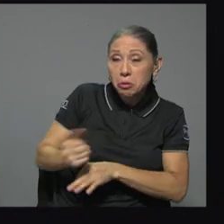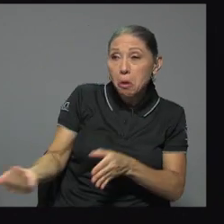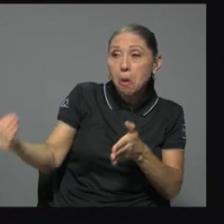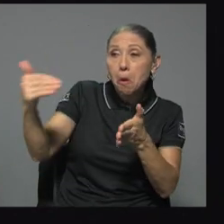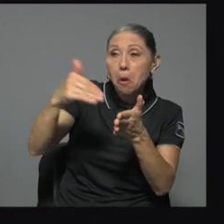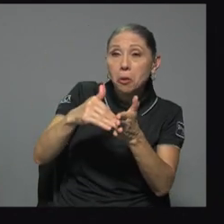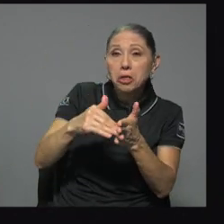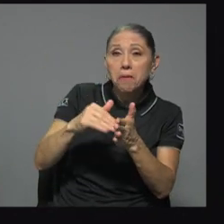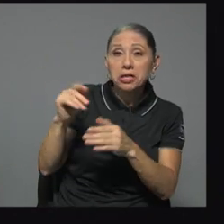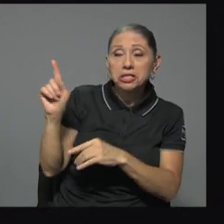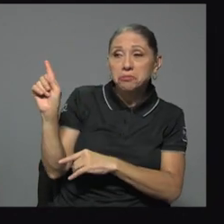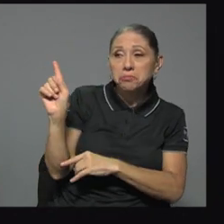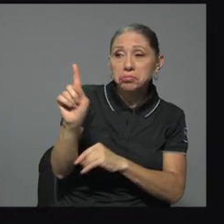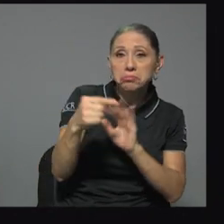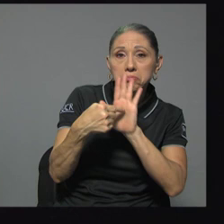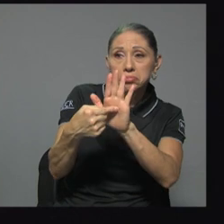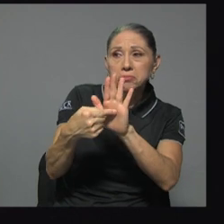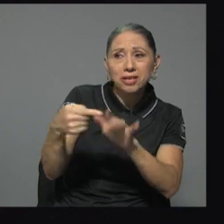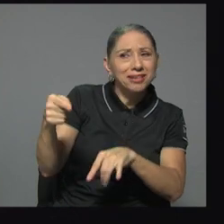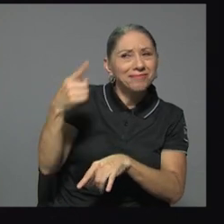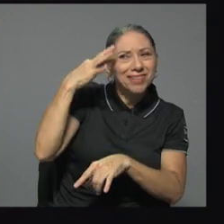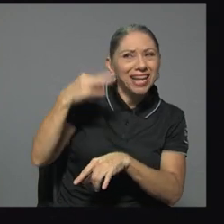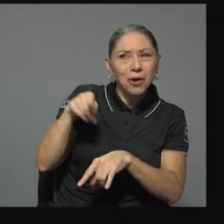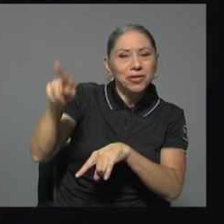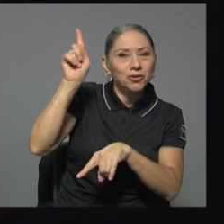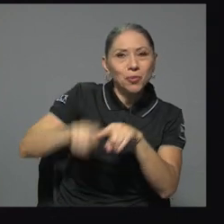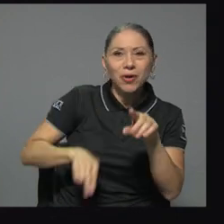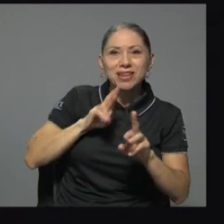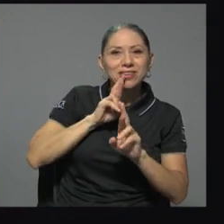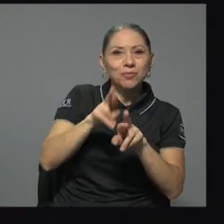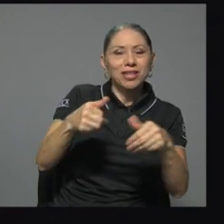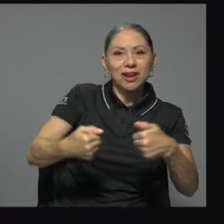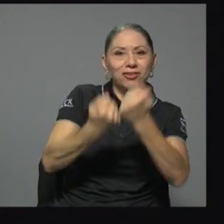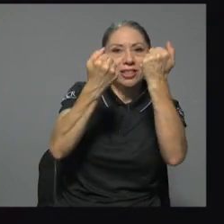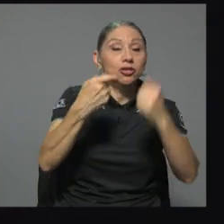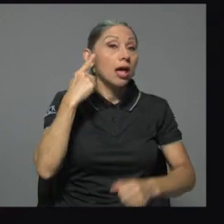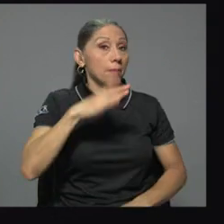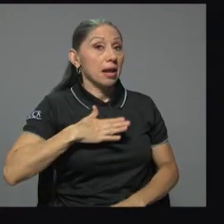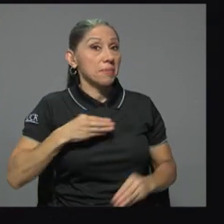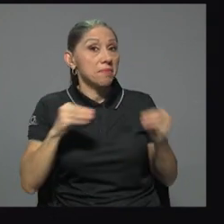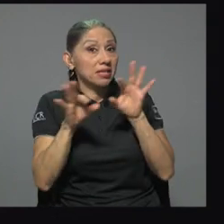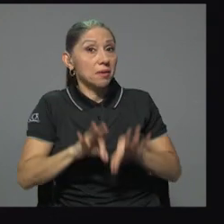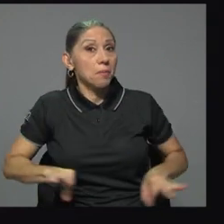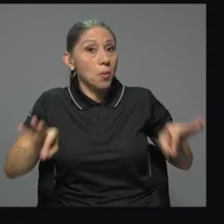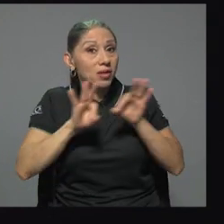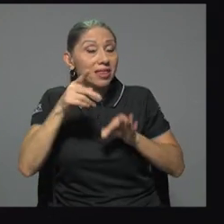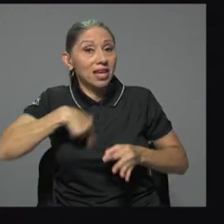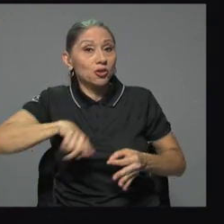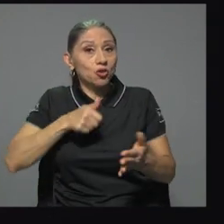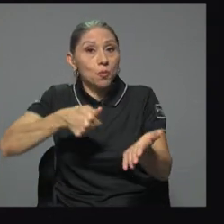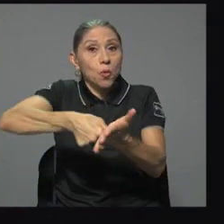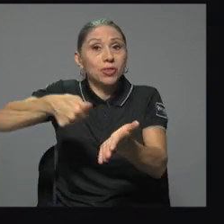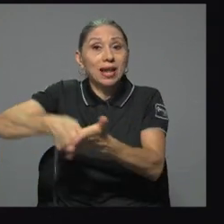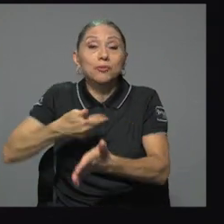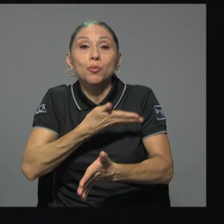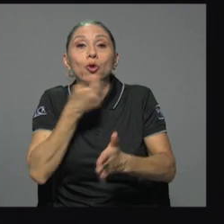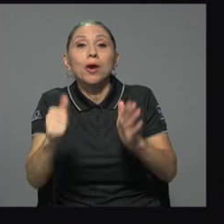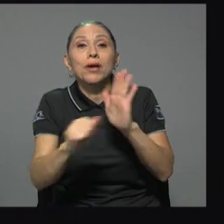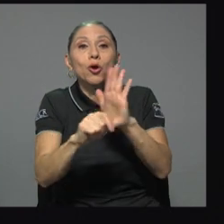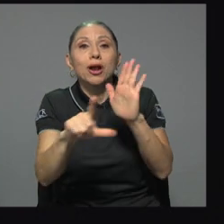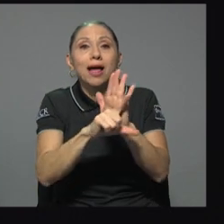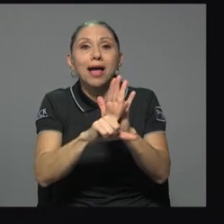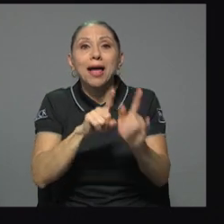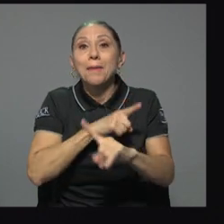pueden responder a los retos que tenemos como sociedad en este momento para mí realmente sería más importante que votáramos también por una mejor asamblea pero por el